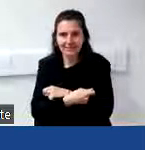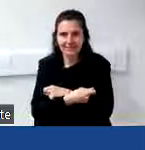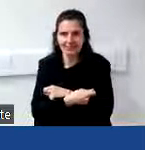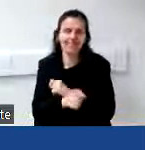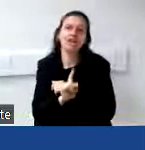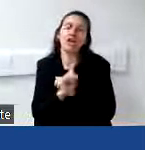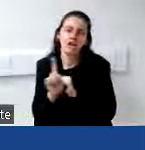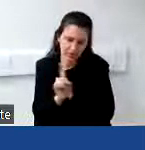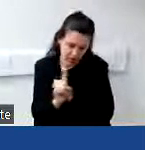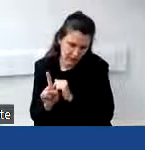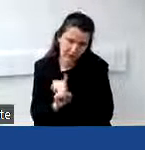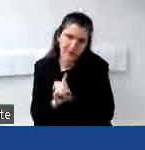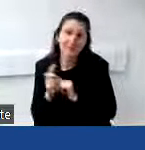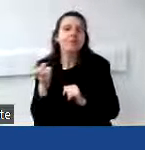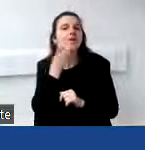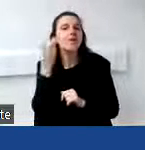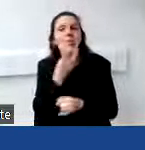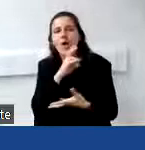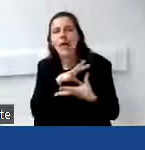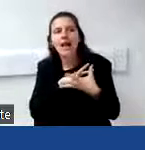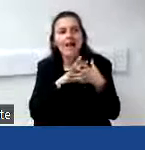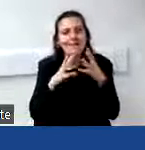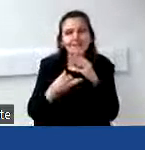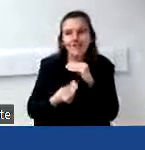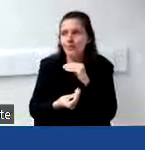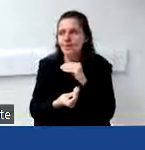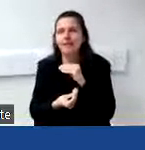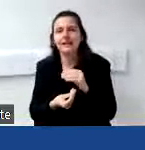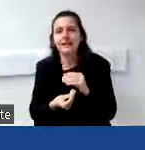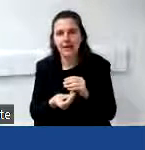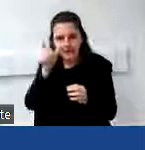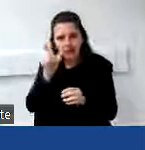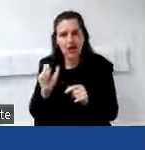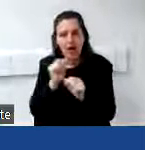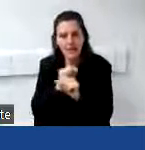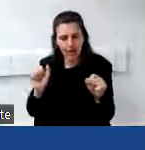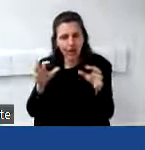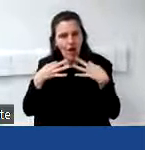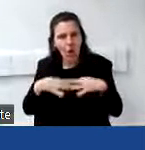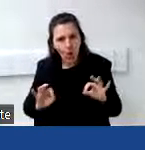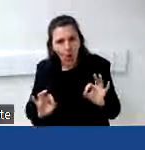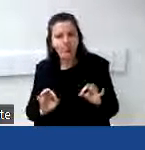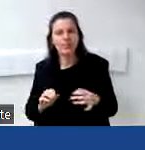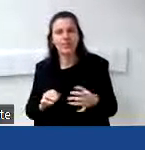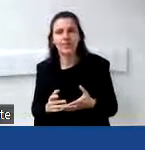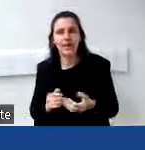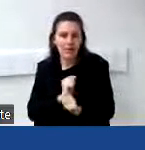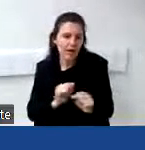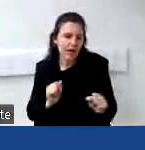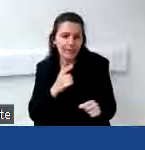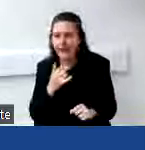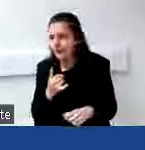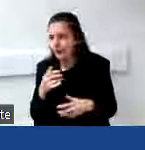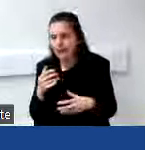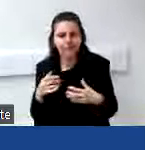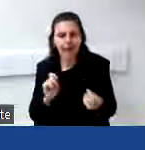de lograr encontrar algún espacio para que eso suceda, ¿tá? Y obviamente de forma privada y